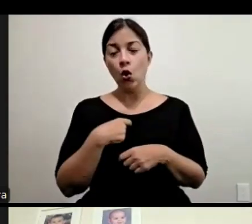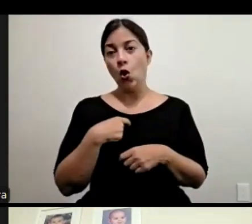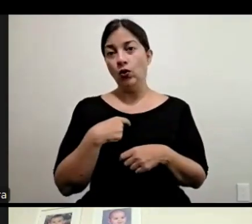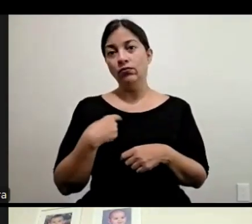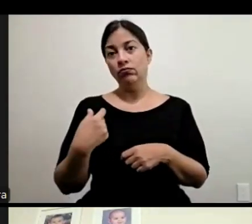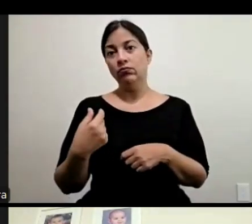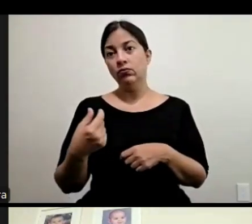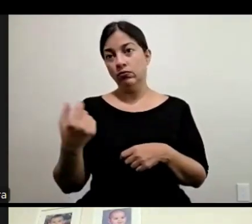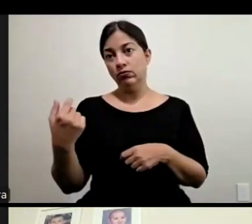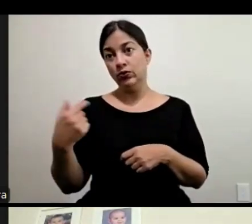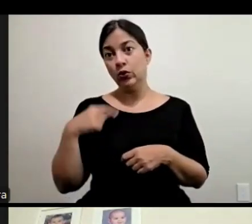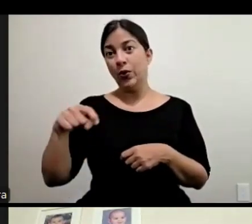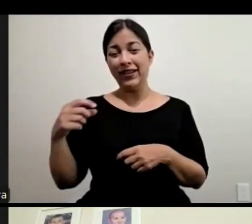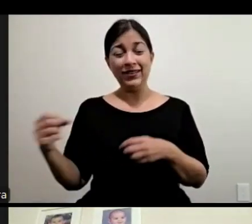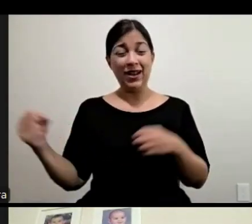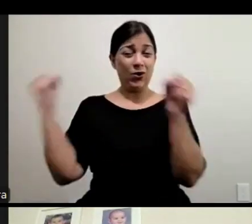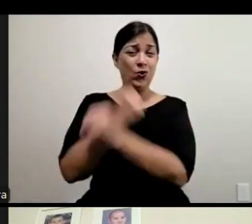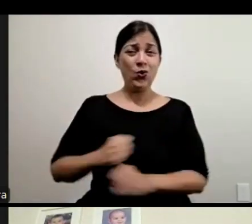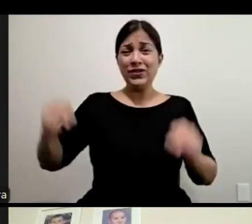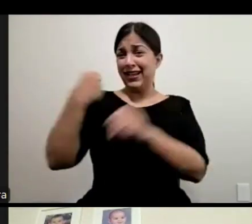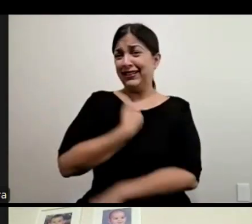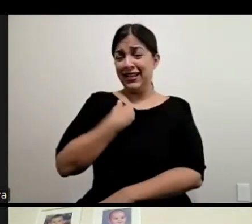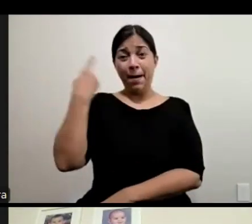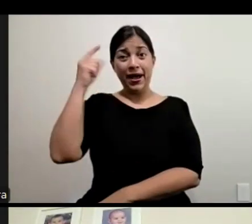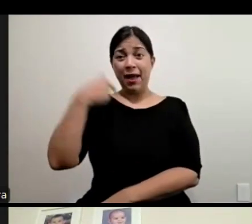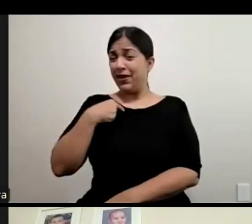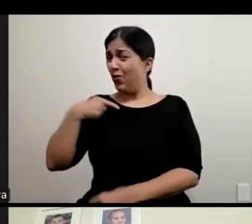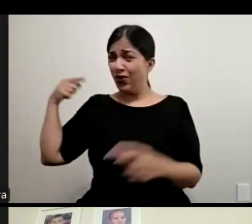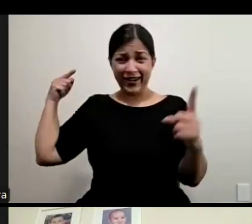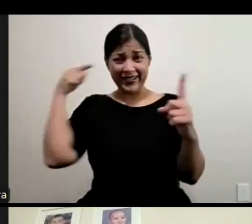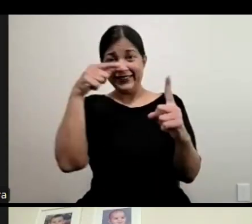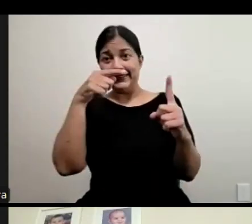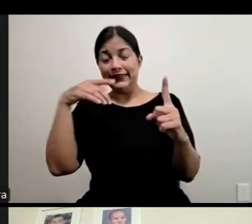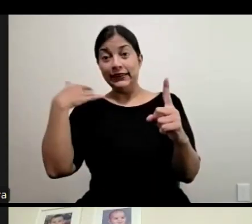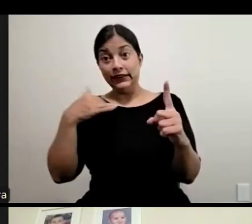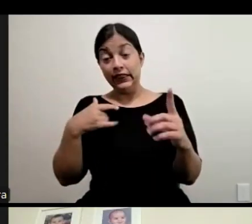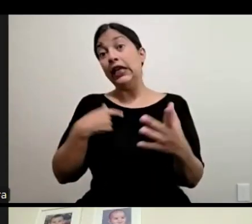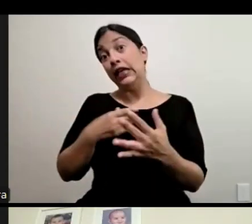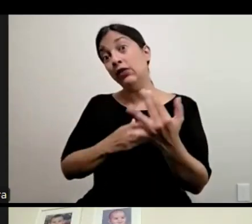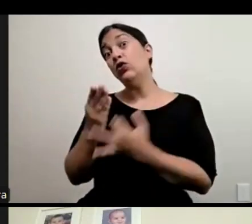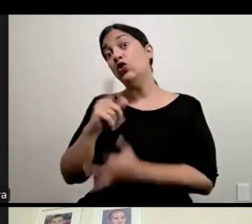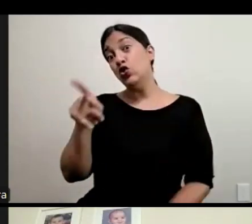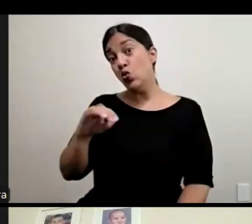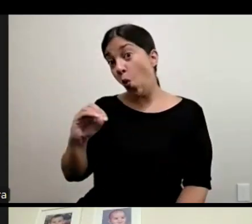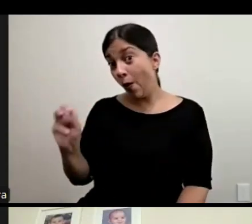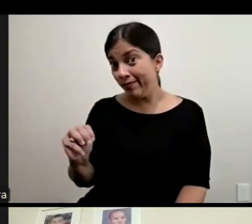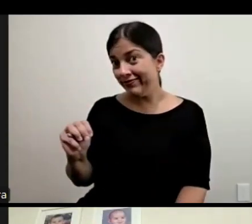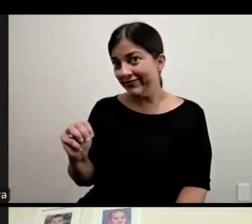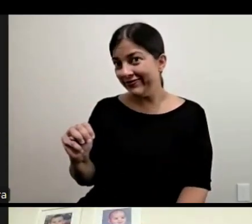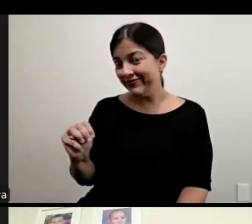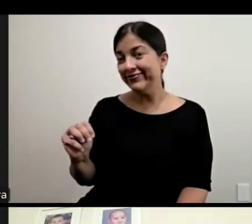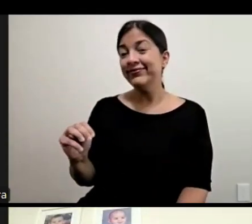mismo, porque para mí fue un reto. Y para colmo por Zoom. Para colmo por Zoom.